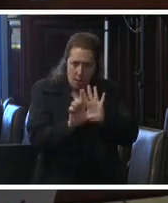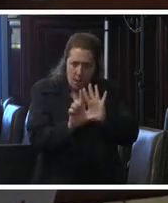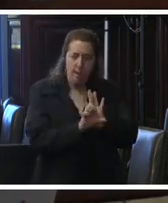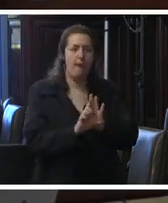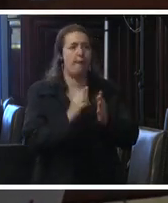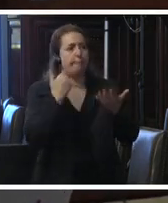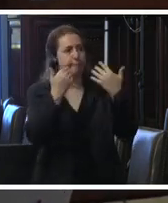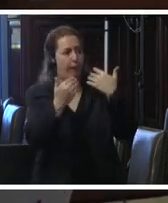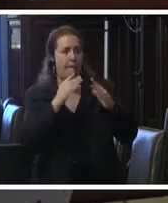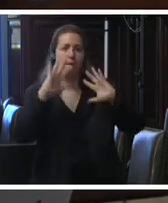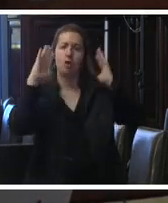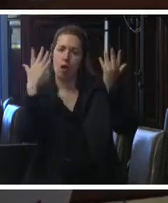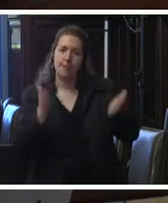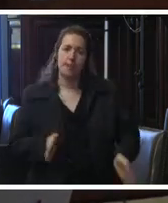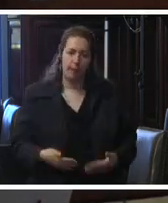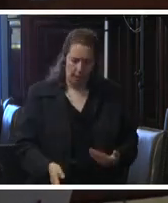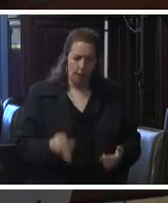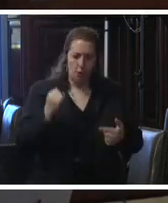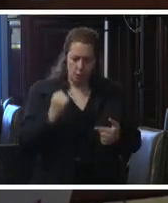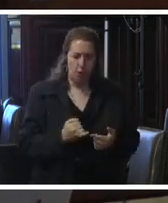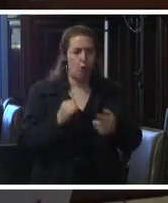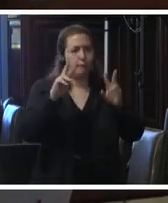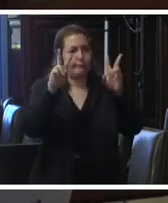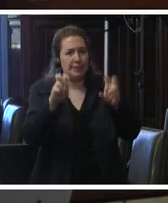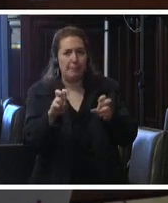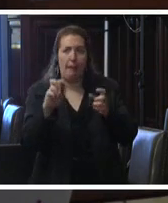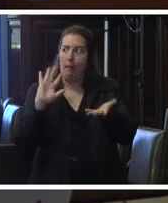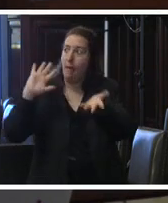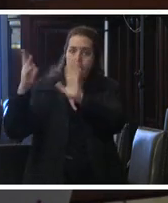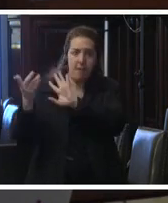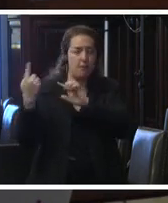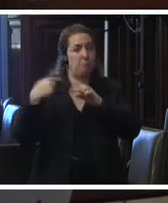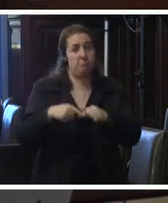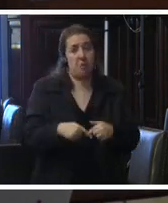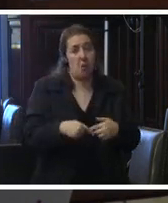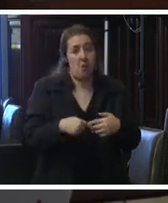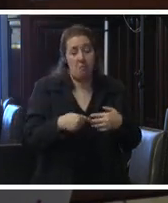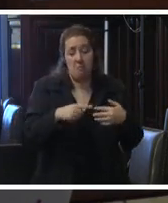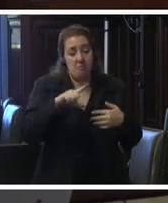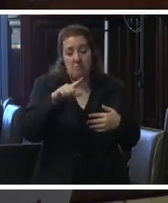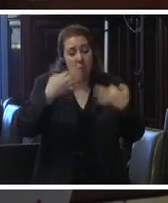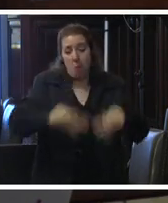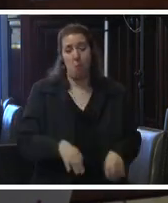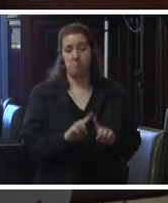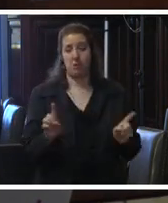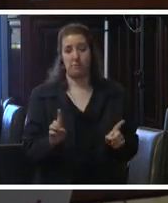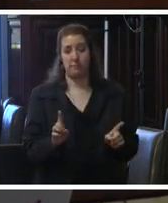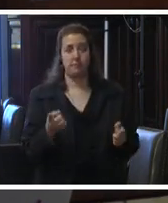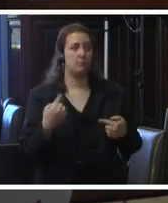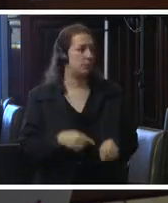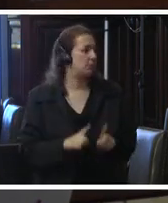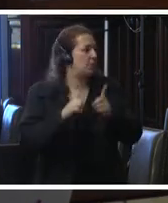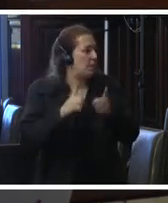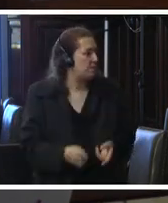conflicto socioambiental y sin embargo eso no se cumple. En ese sentido, nosotros queremos hacer un llamado